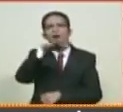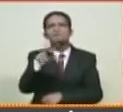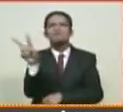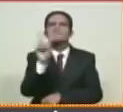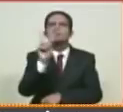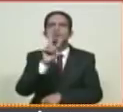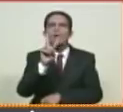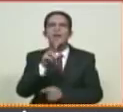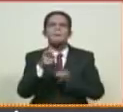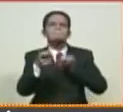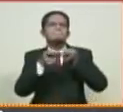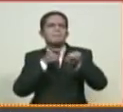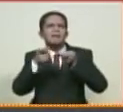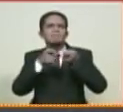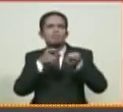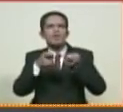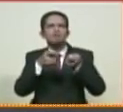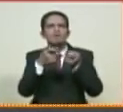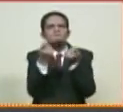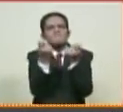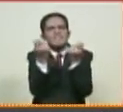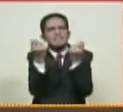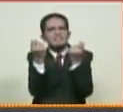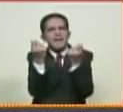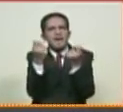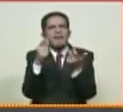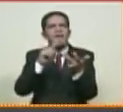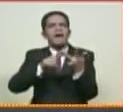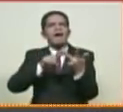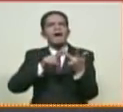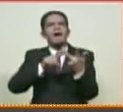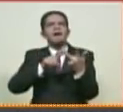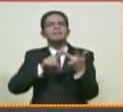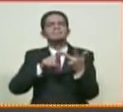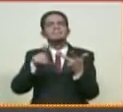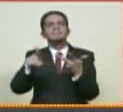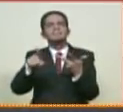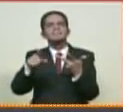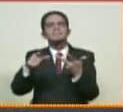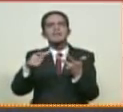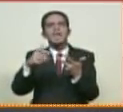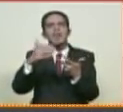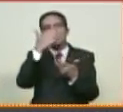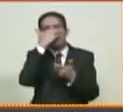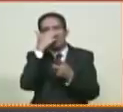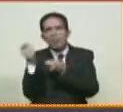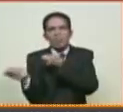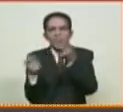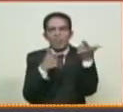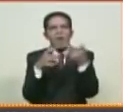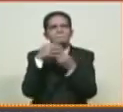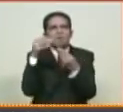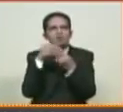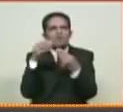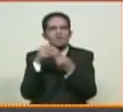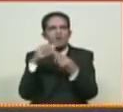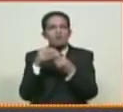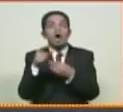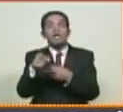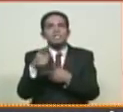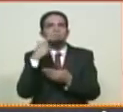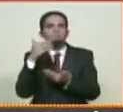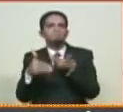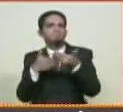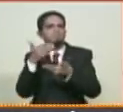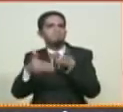la manipulación financiera, la manipulación y el tráfico de nuestras divisas y de nuestras monedas había generado un